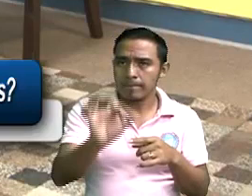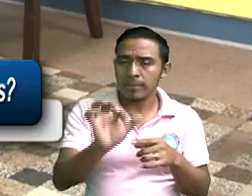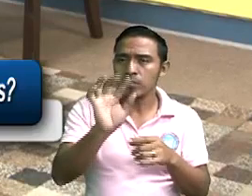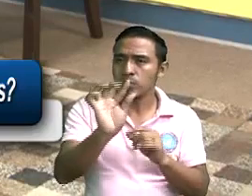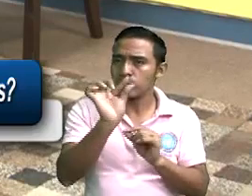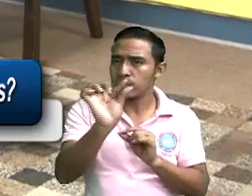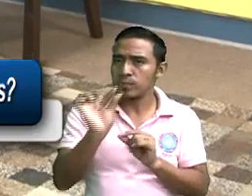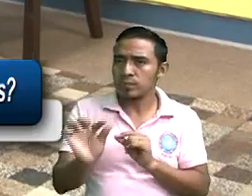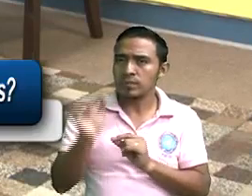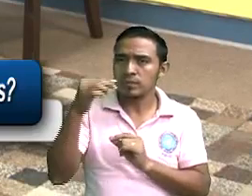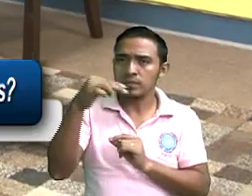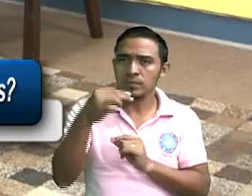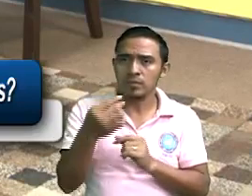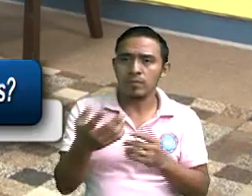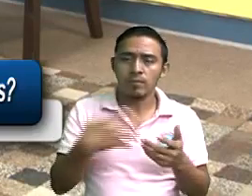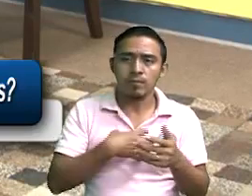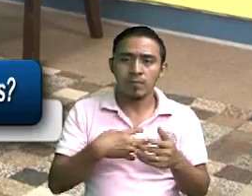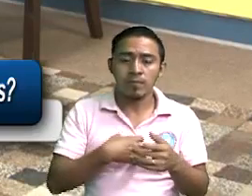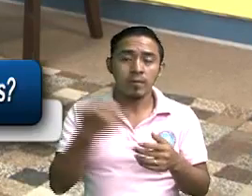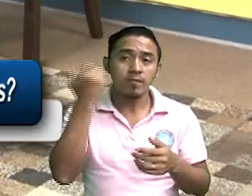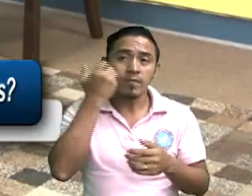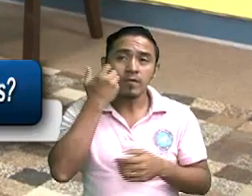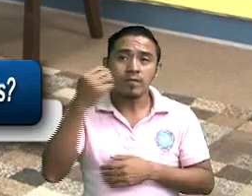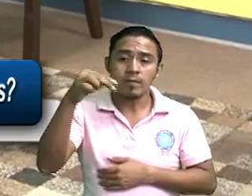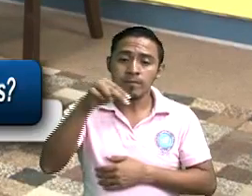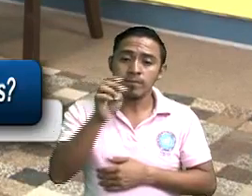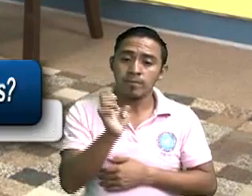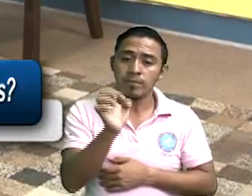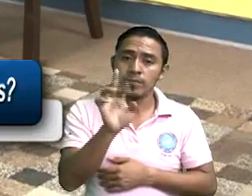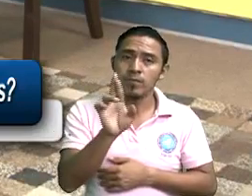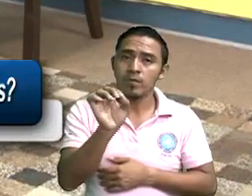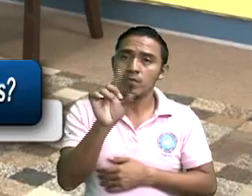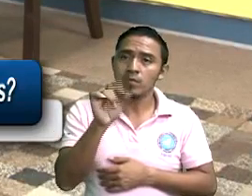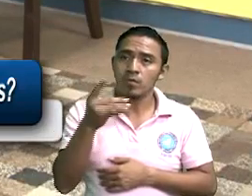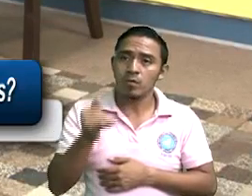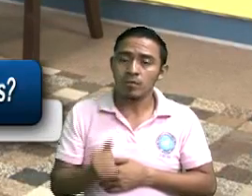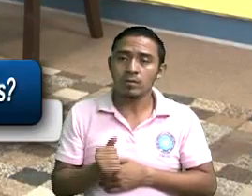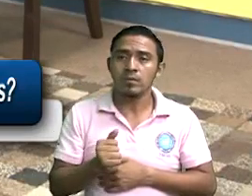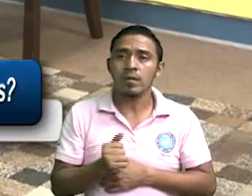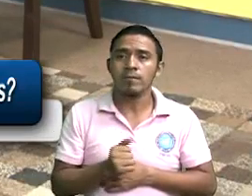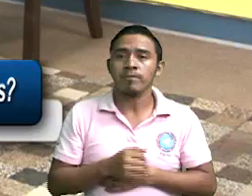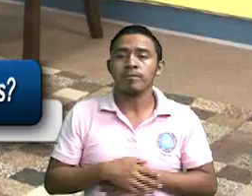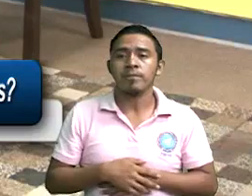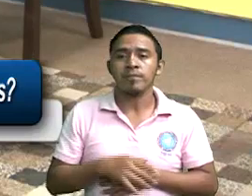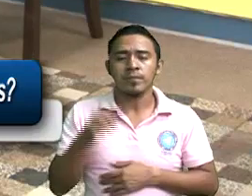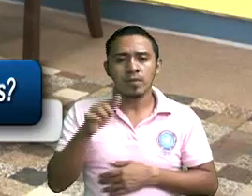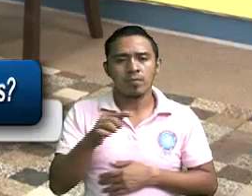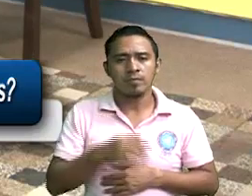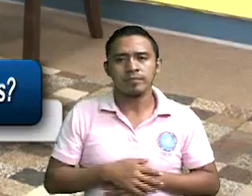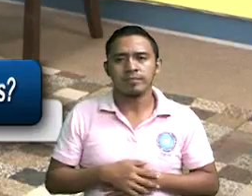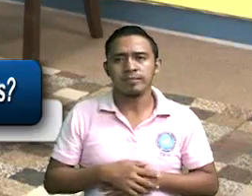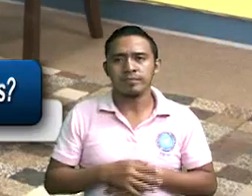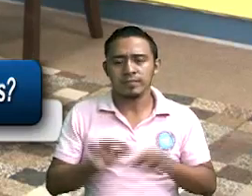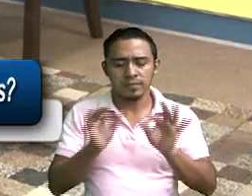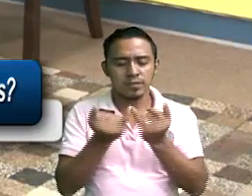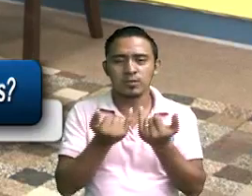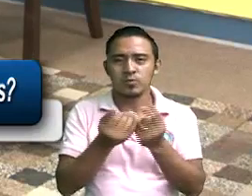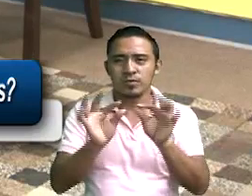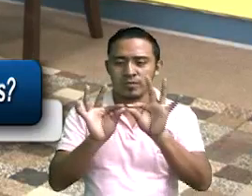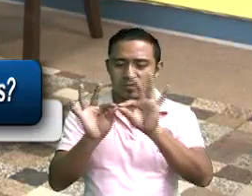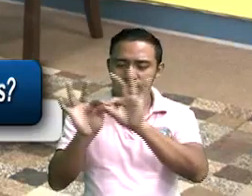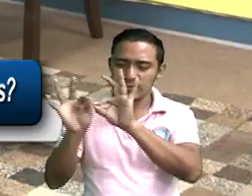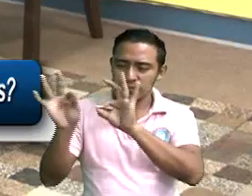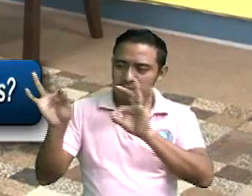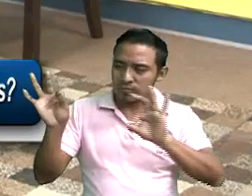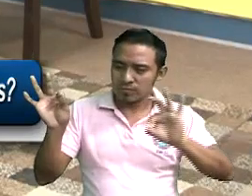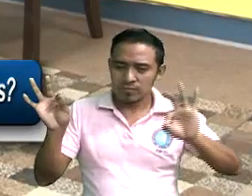las enfermedades neurológicas periféricas. ¿Cómo no? Que es cuando, haz de cuenta, el cable, el cable